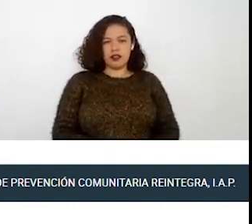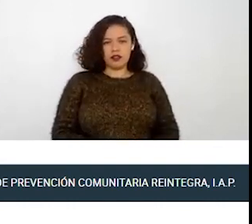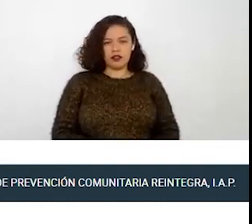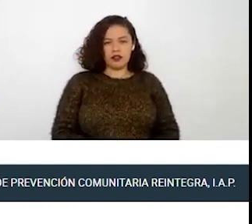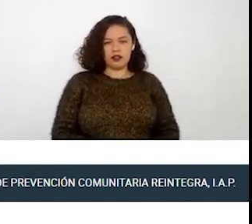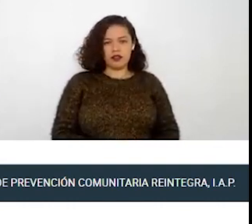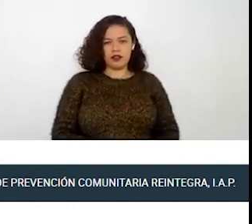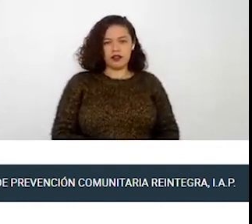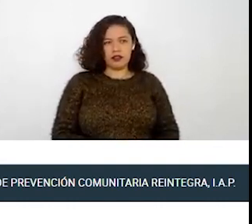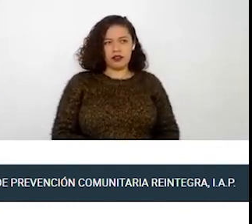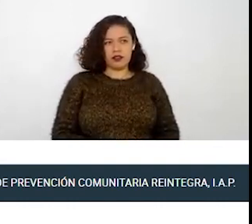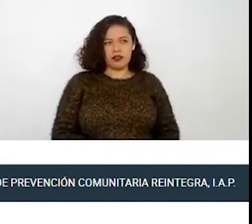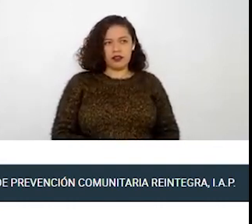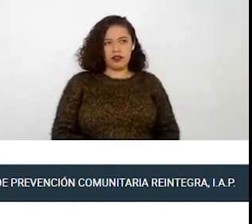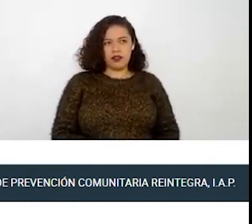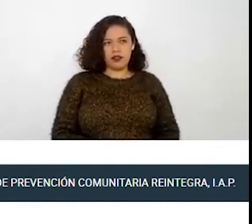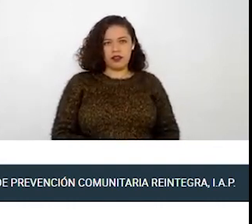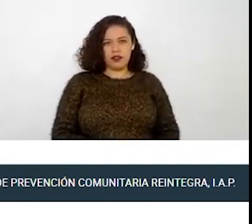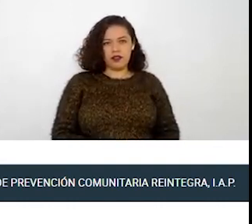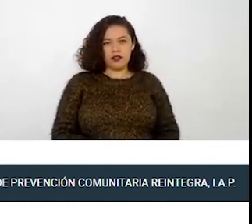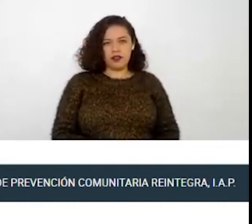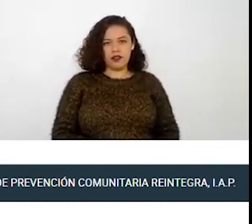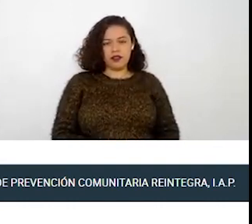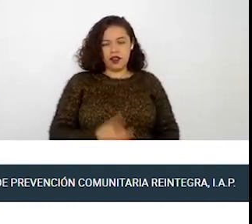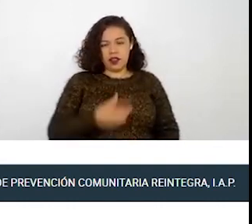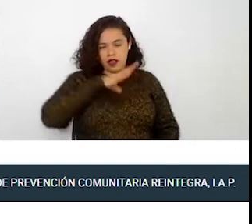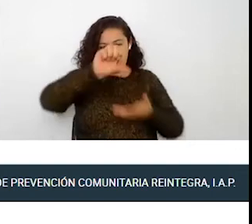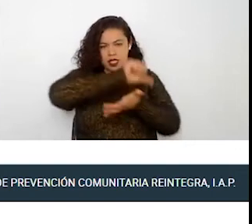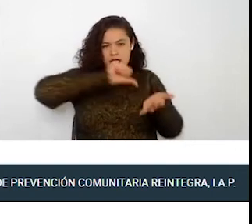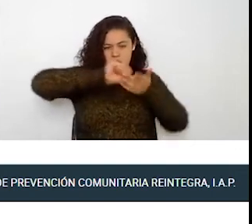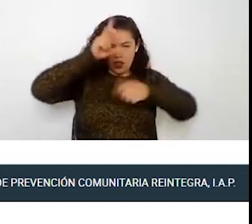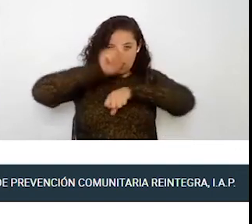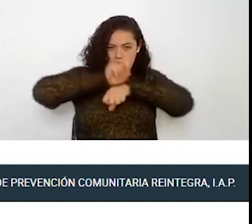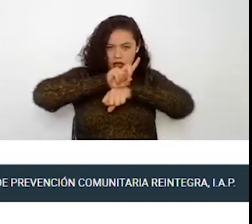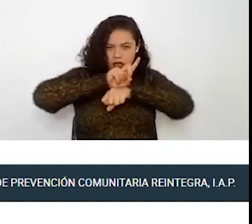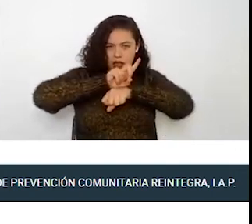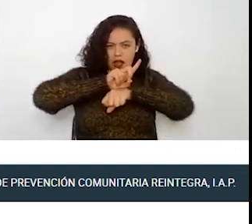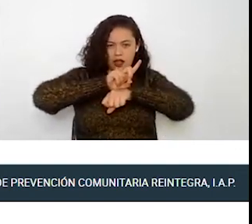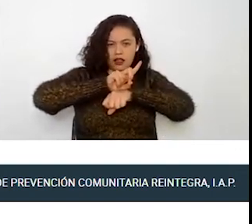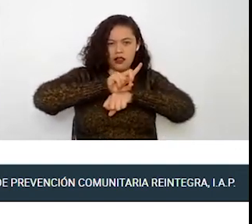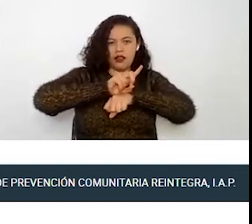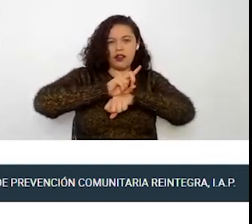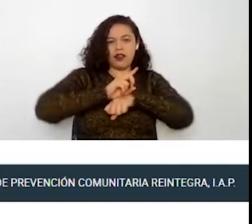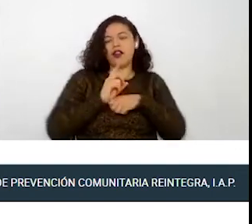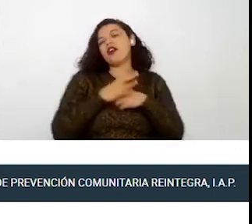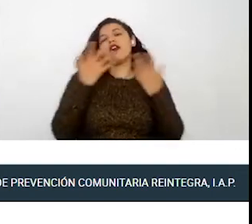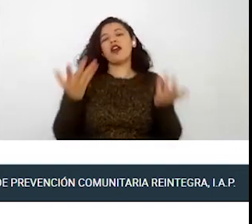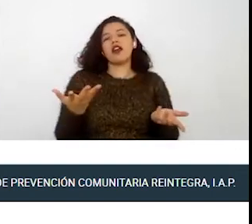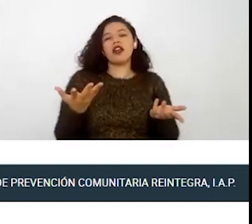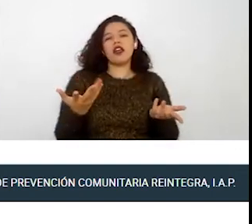ingreso virtual entonces Bueno tengo el centro de día tengo que es un costo